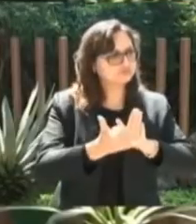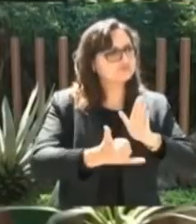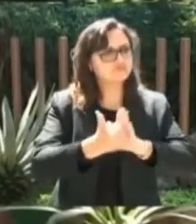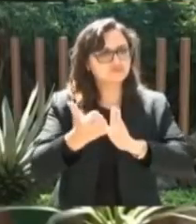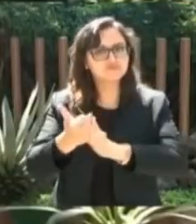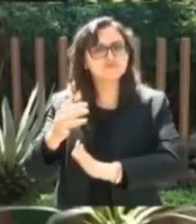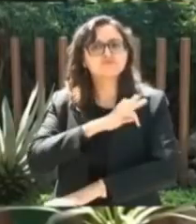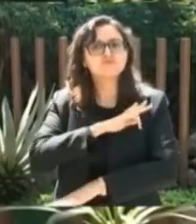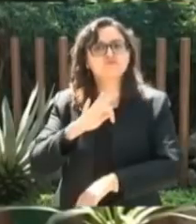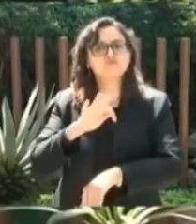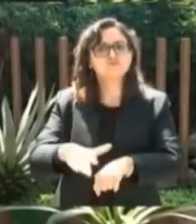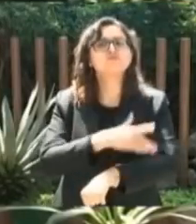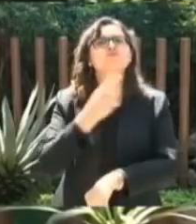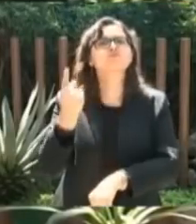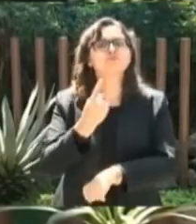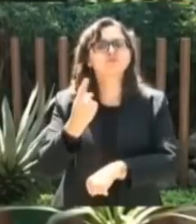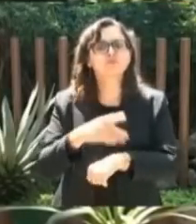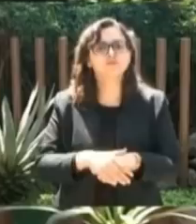moralidad.